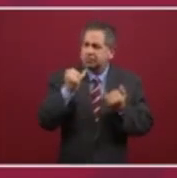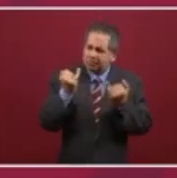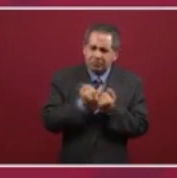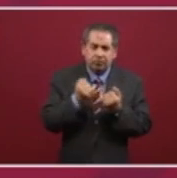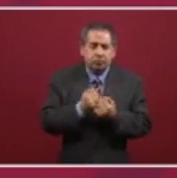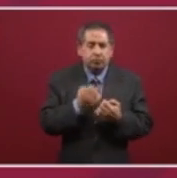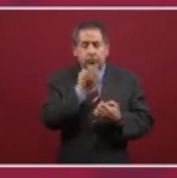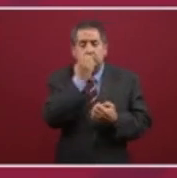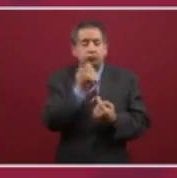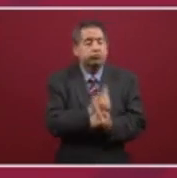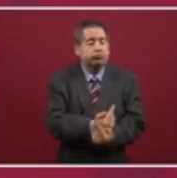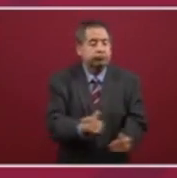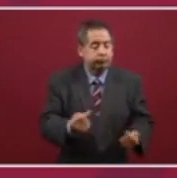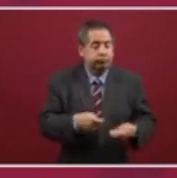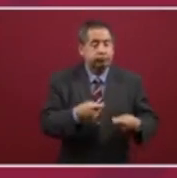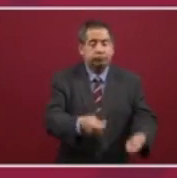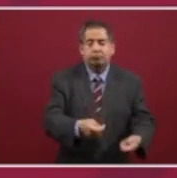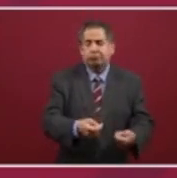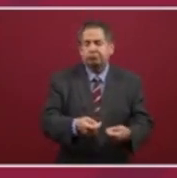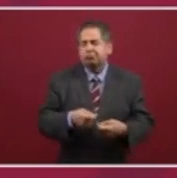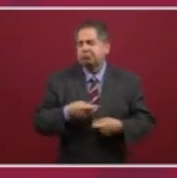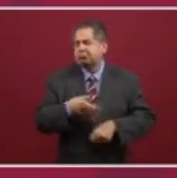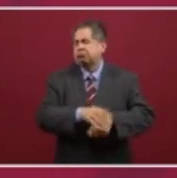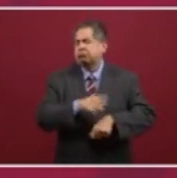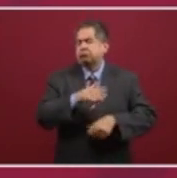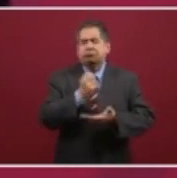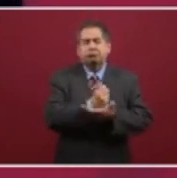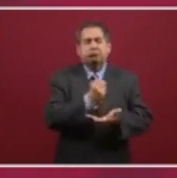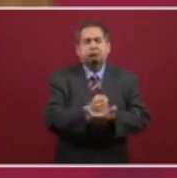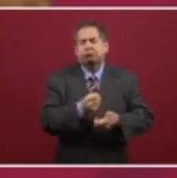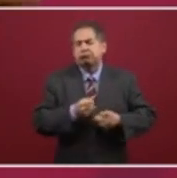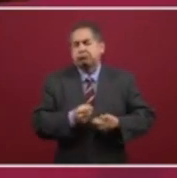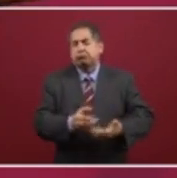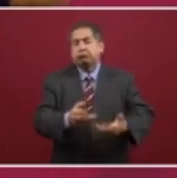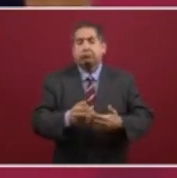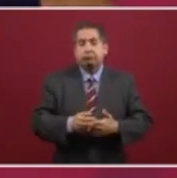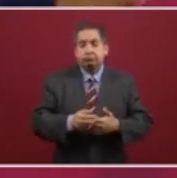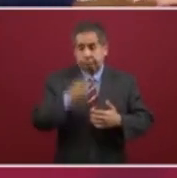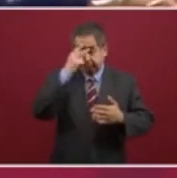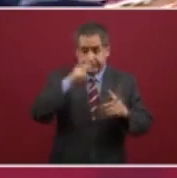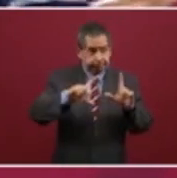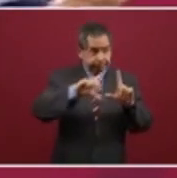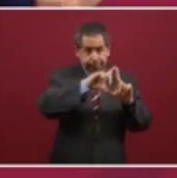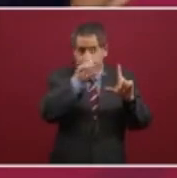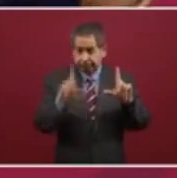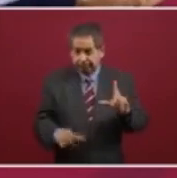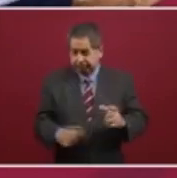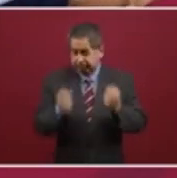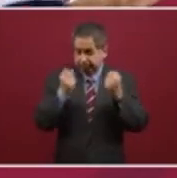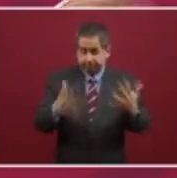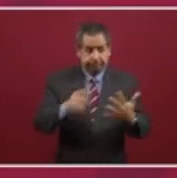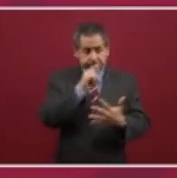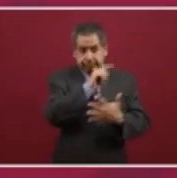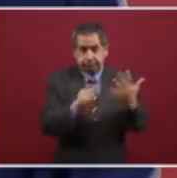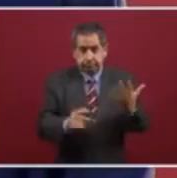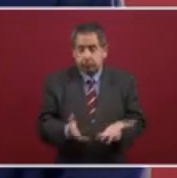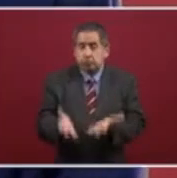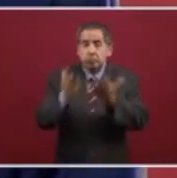donde hay estancias infantiles por todos lados sin